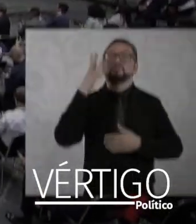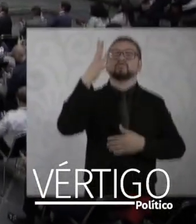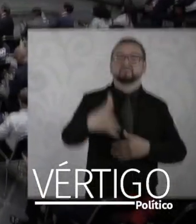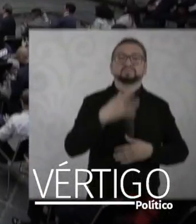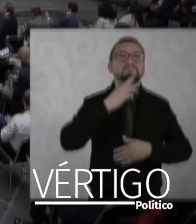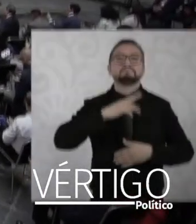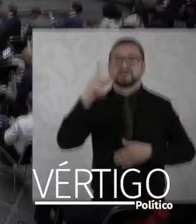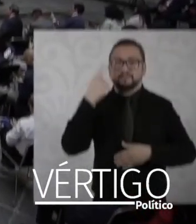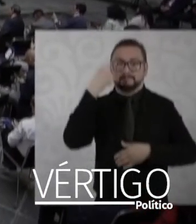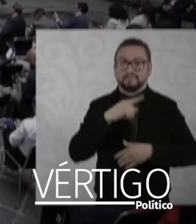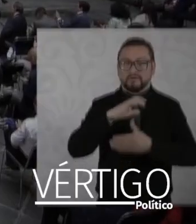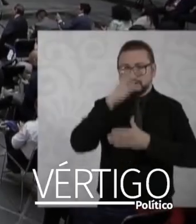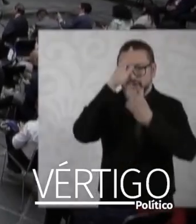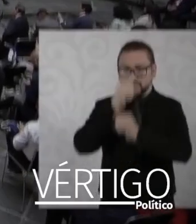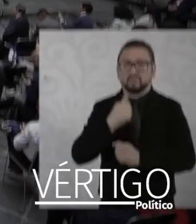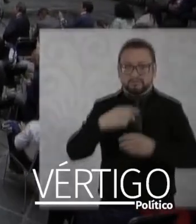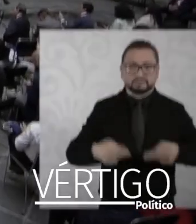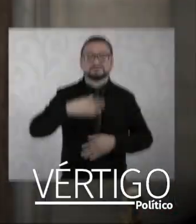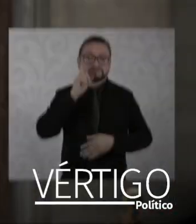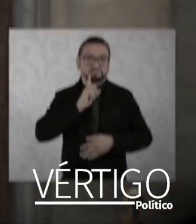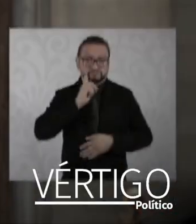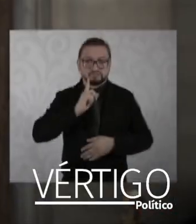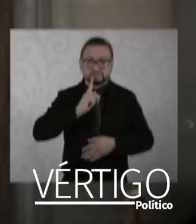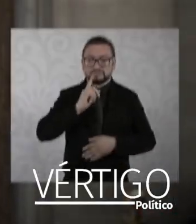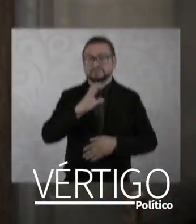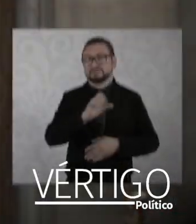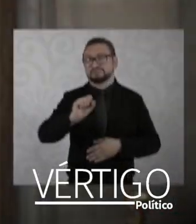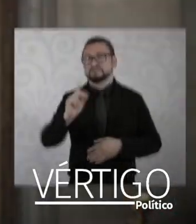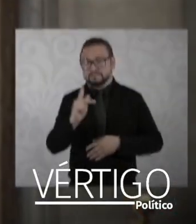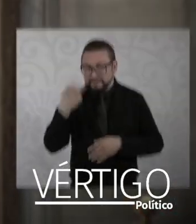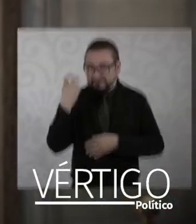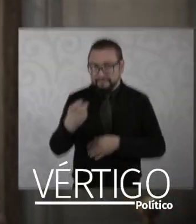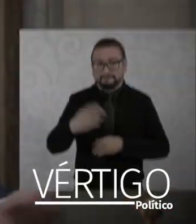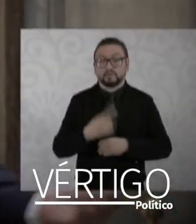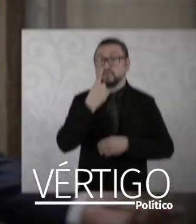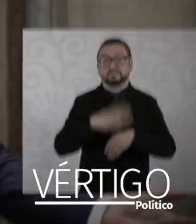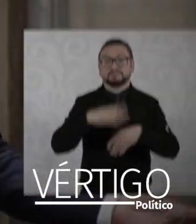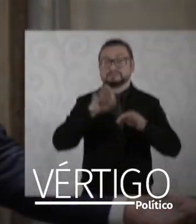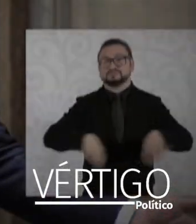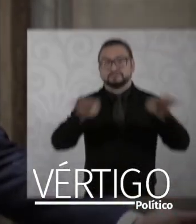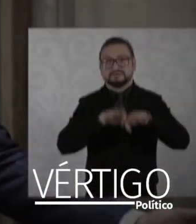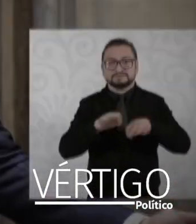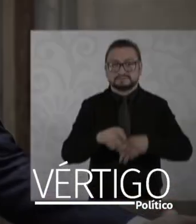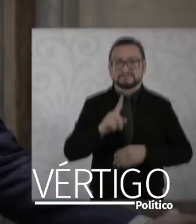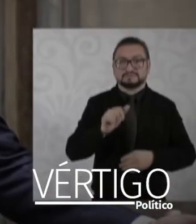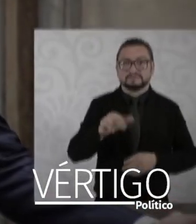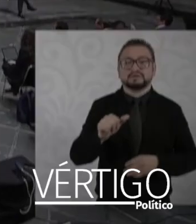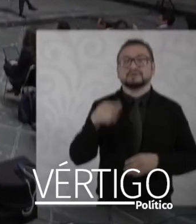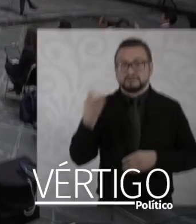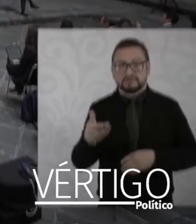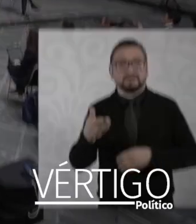productiva y se habló de la importancia y la fortaleza del tratado entre México, Estados Unidos y Canadá, T-MEC. Anunció la